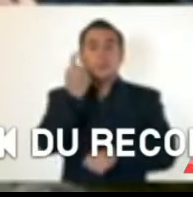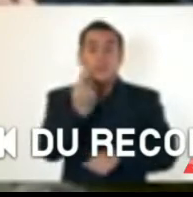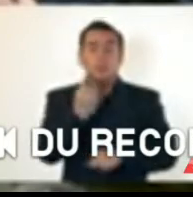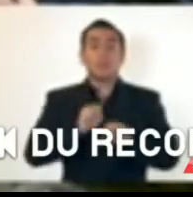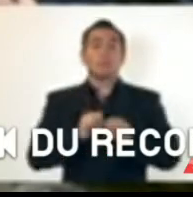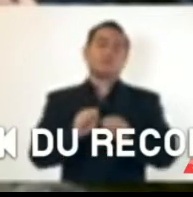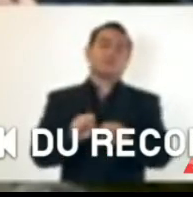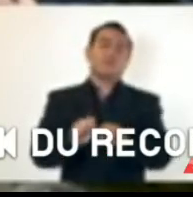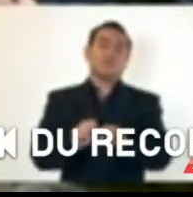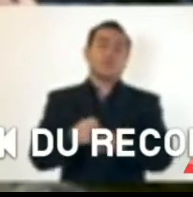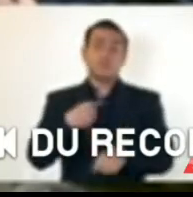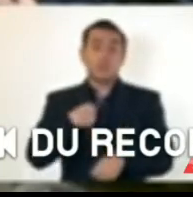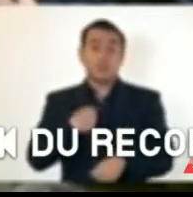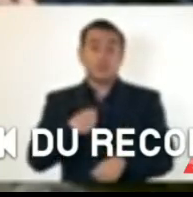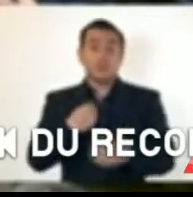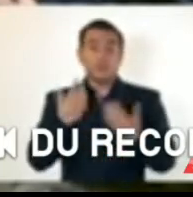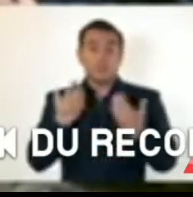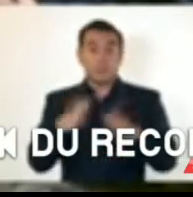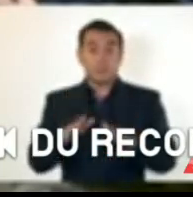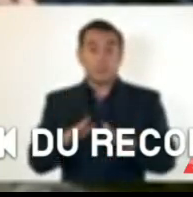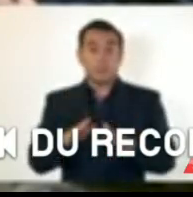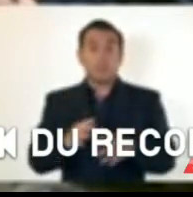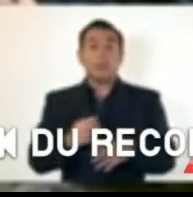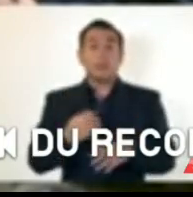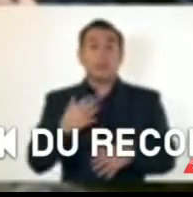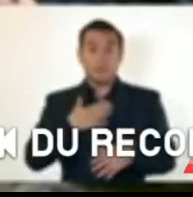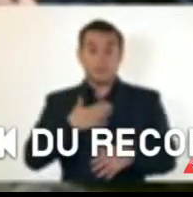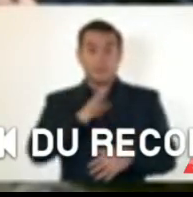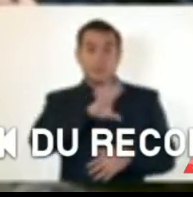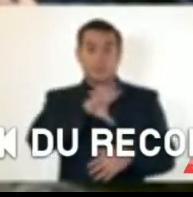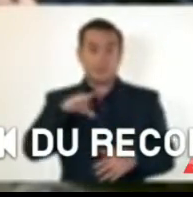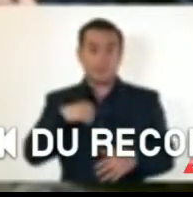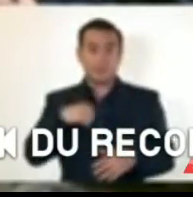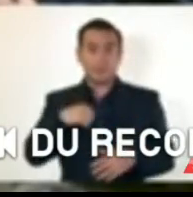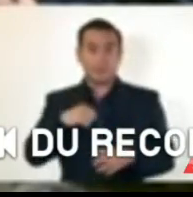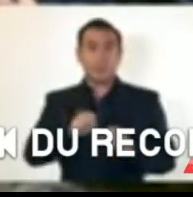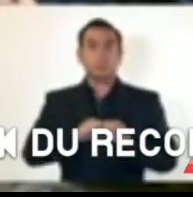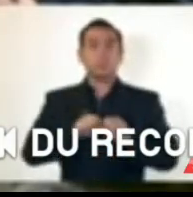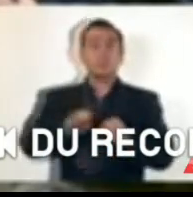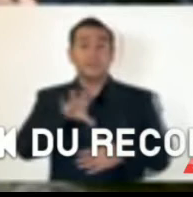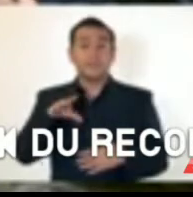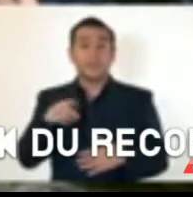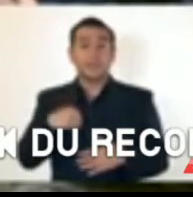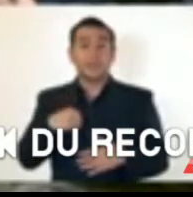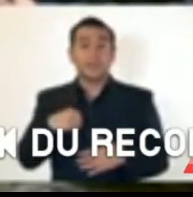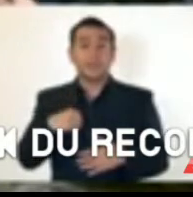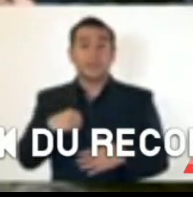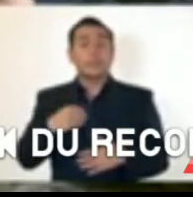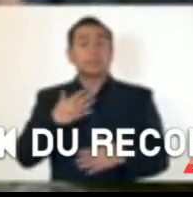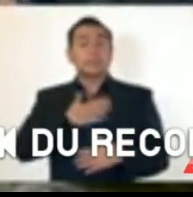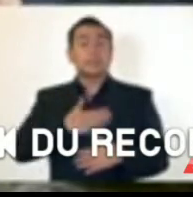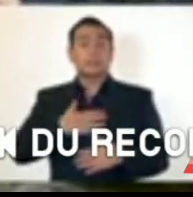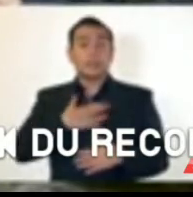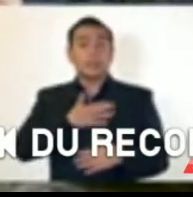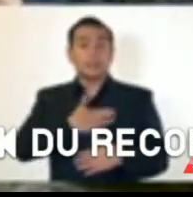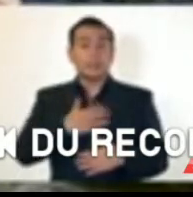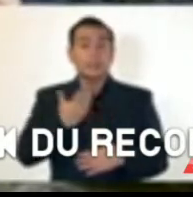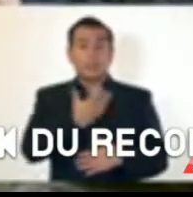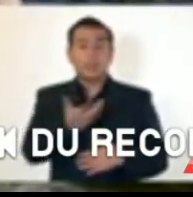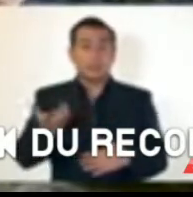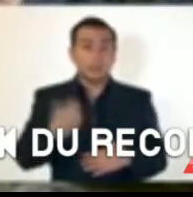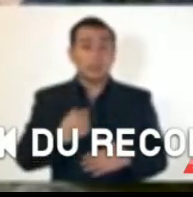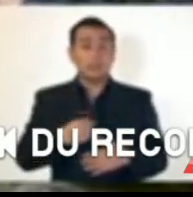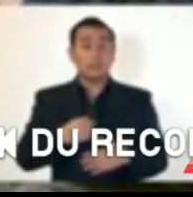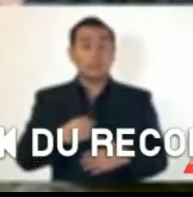Yo tengo un pariente en Nueva York que falleció. Falleció y En no un le dan hospital, nada, es decir, le dicen, mire, ahorita todos están en